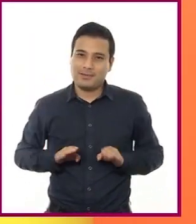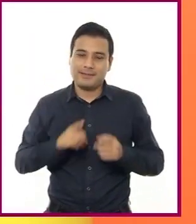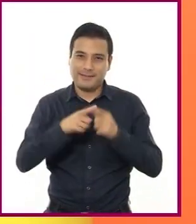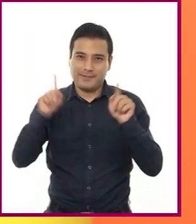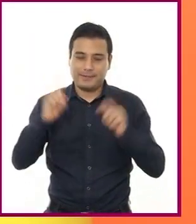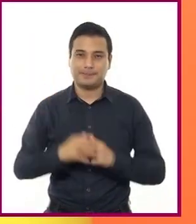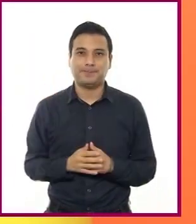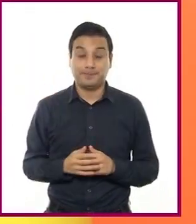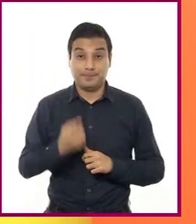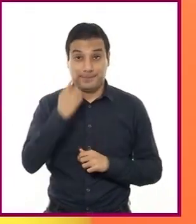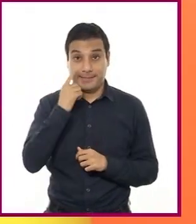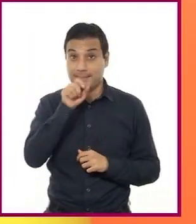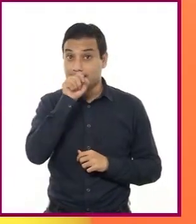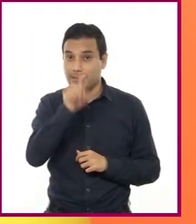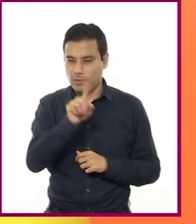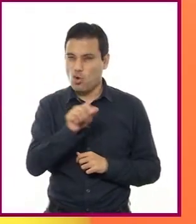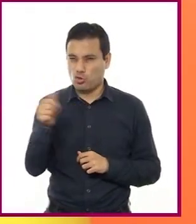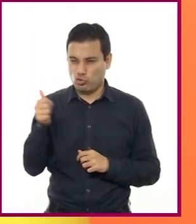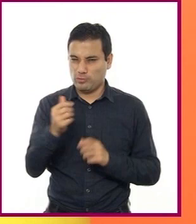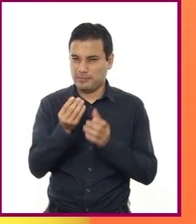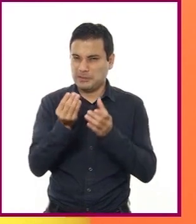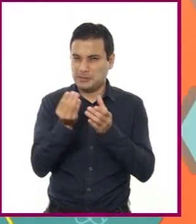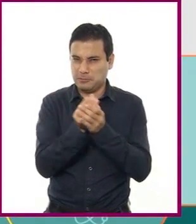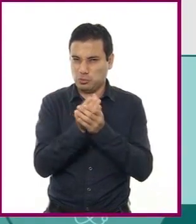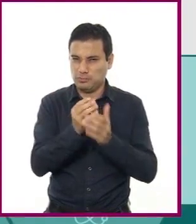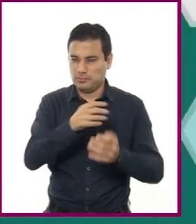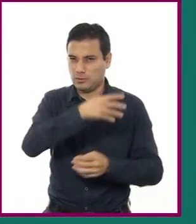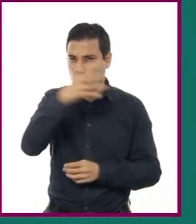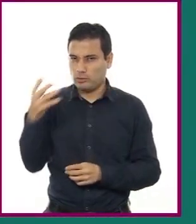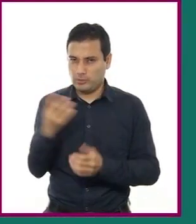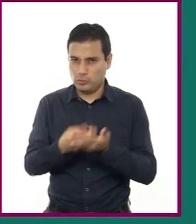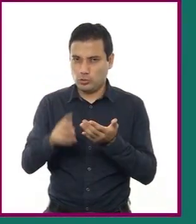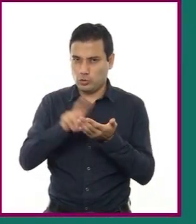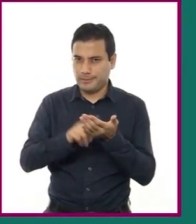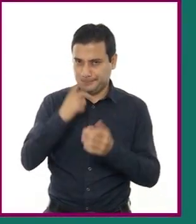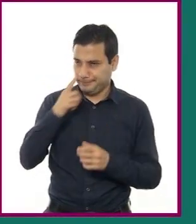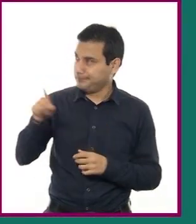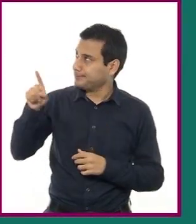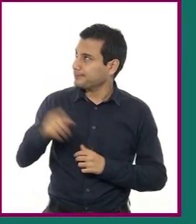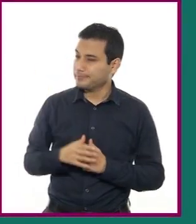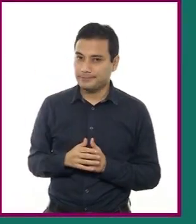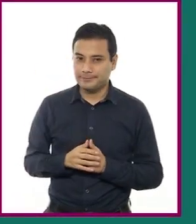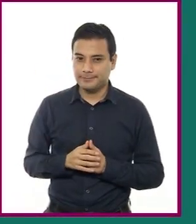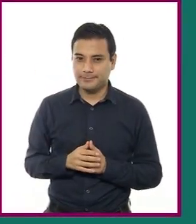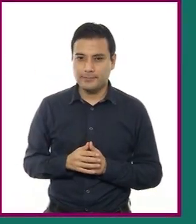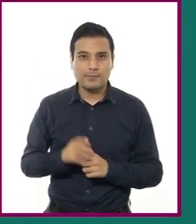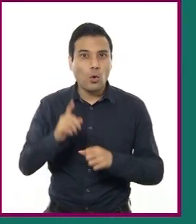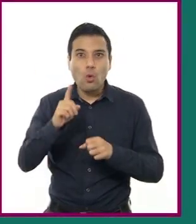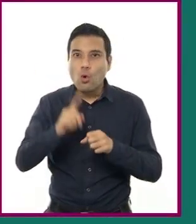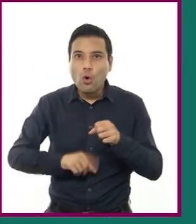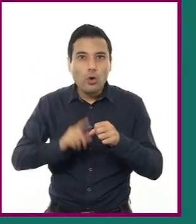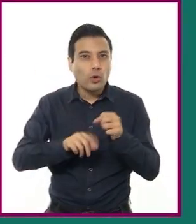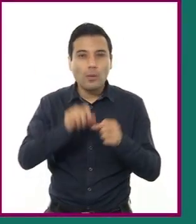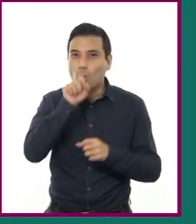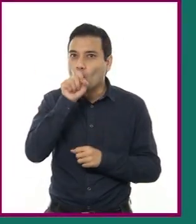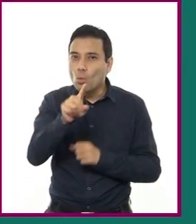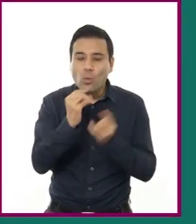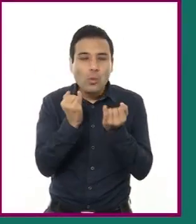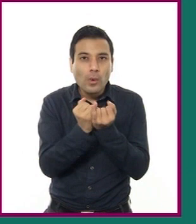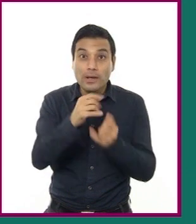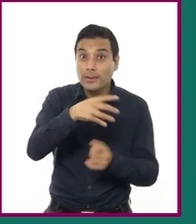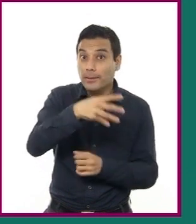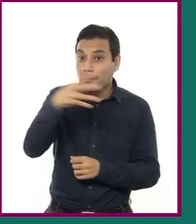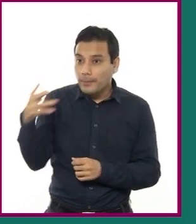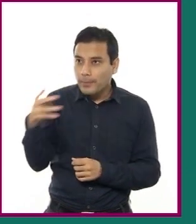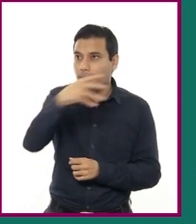También se puede observar otro tipo de arco iris doble, pero en este caso los colores siguen la misma orientación. A este